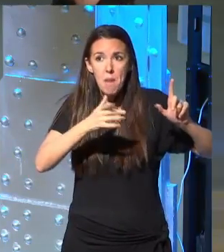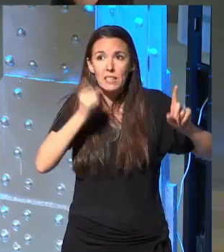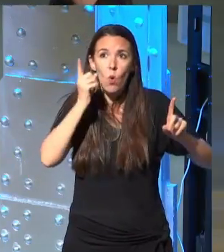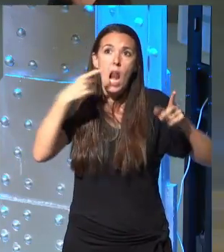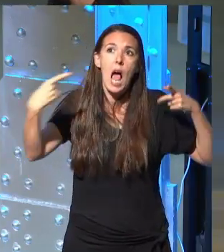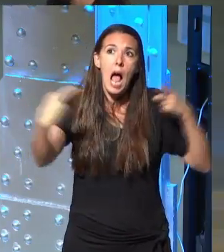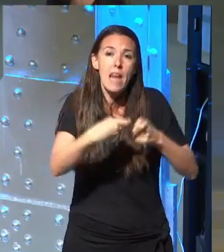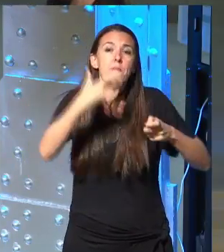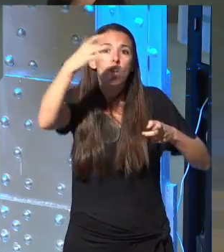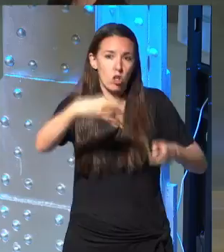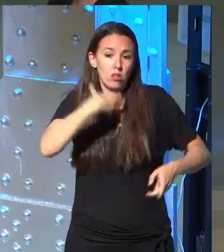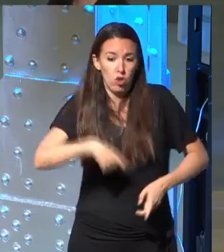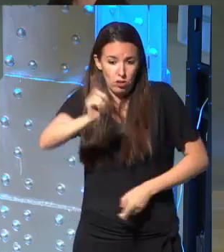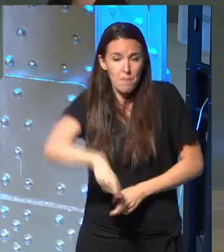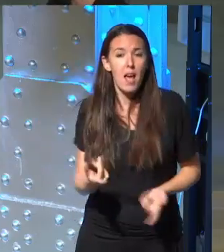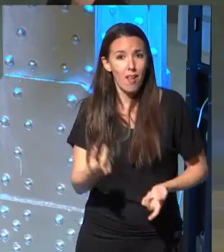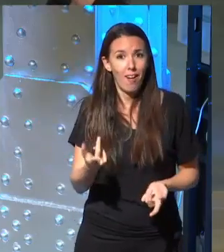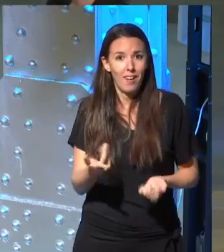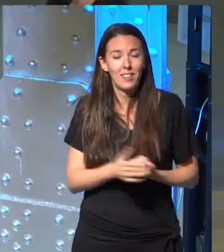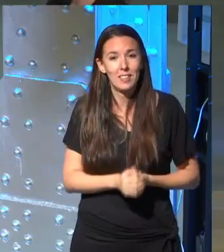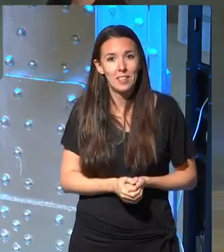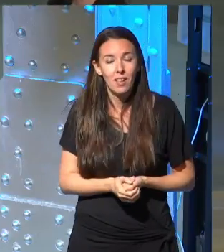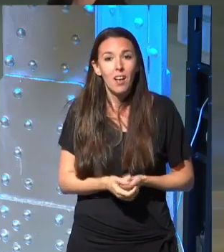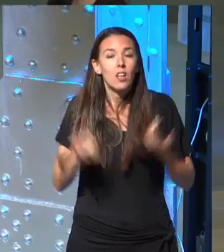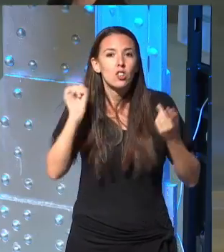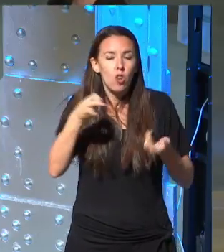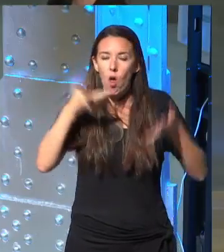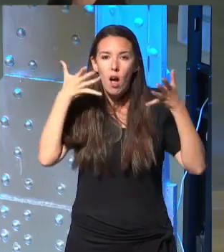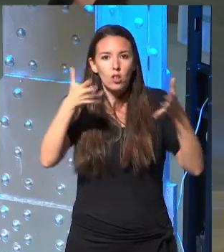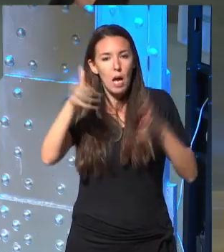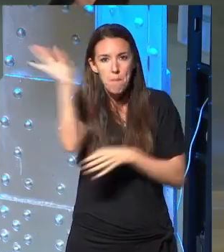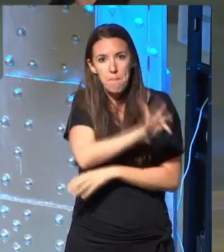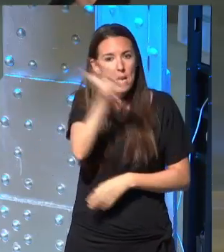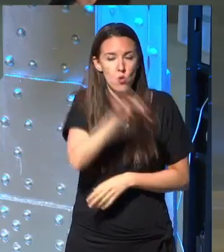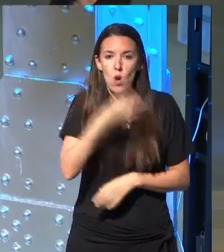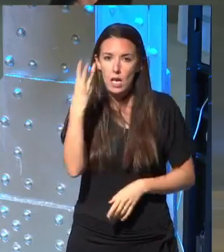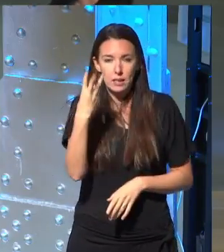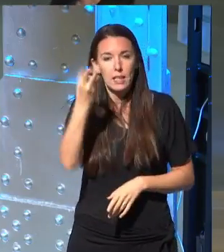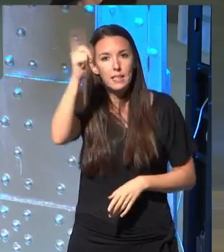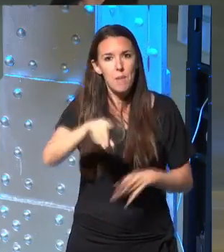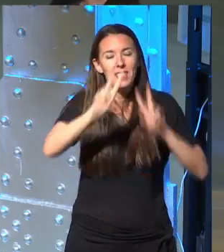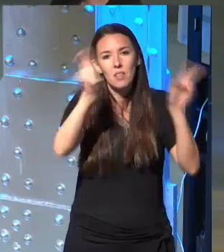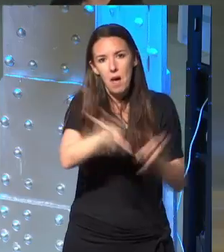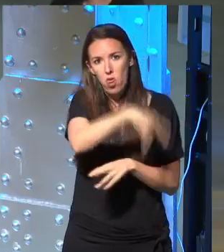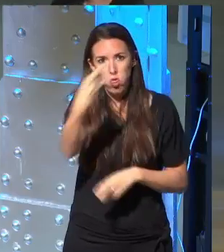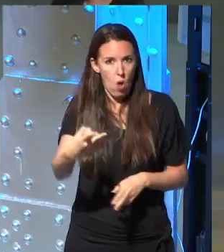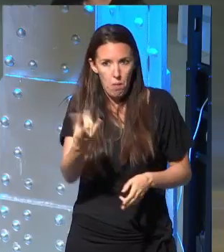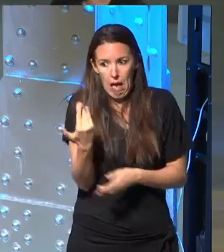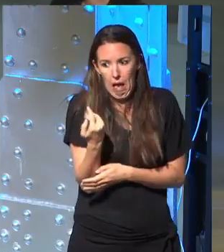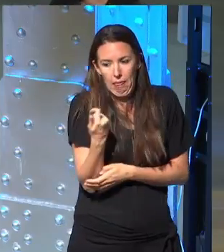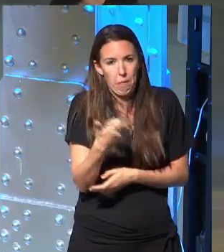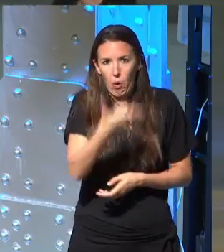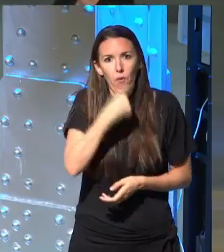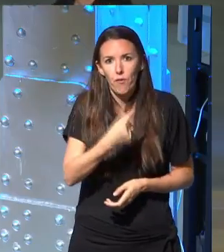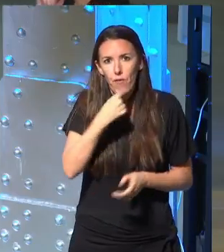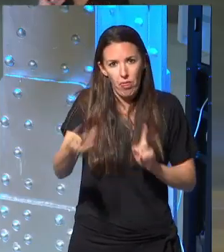también. Pero bueno, a margen de esto, nada, simplemente recomendar 3 películas que juegan mucho también con el concepto del doble y que son muy recientes y son muy